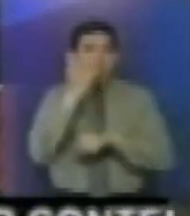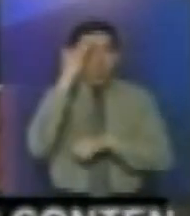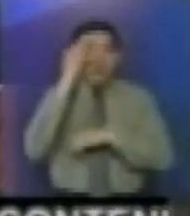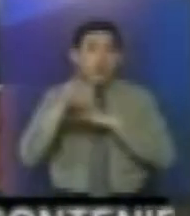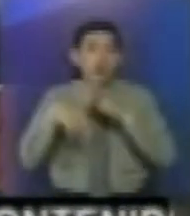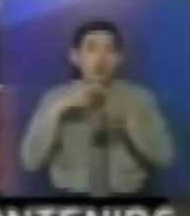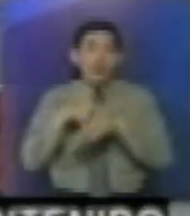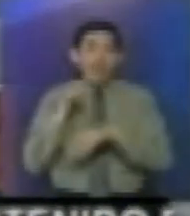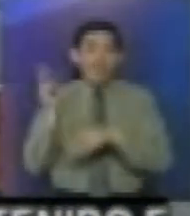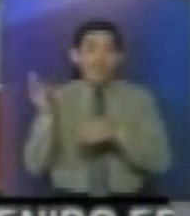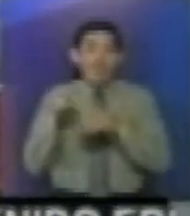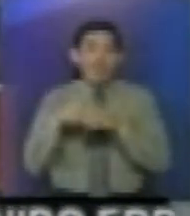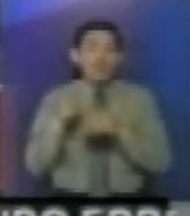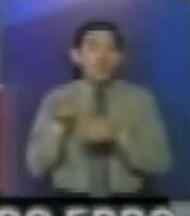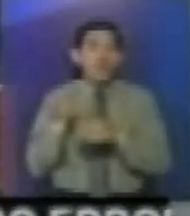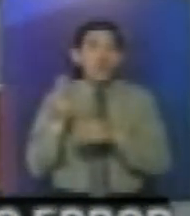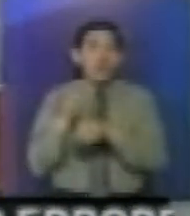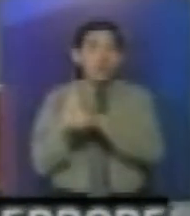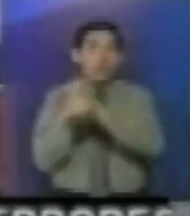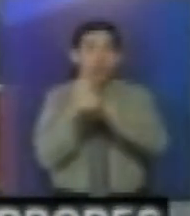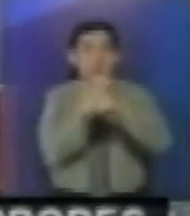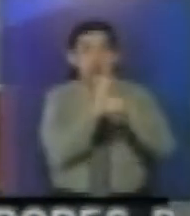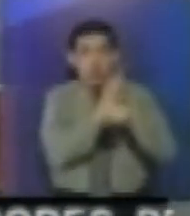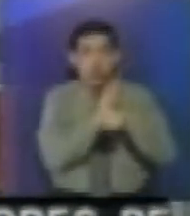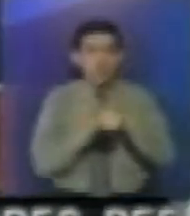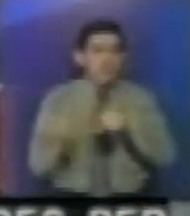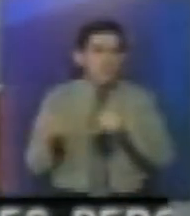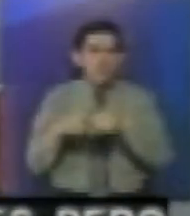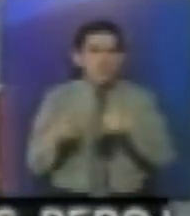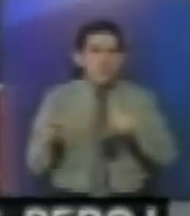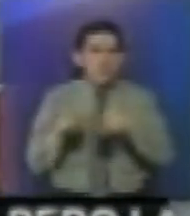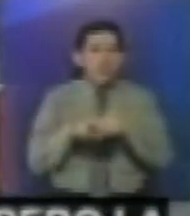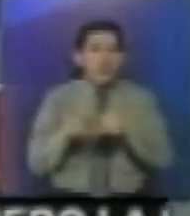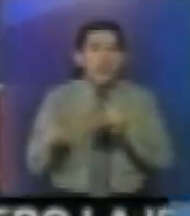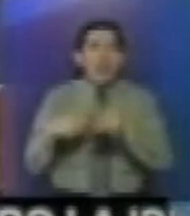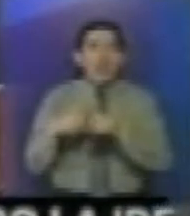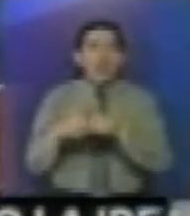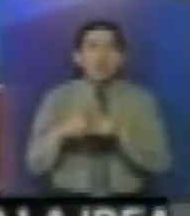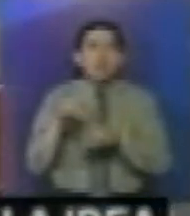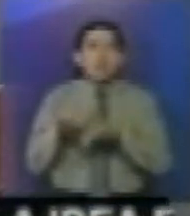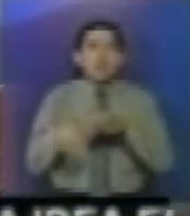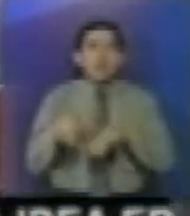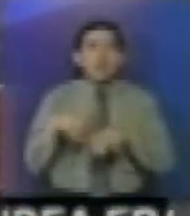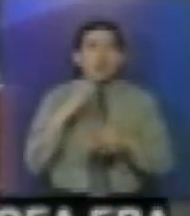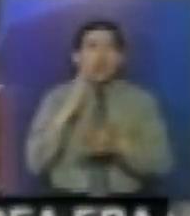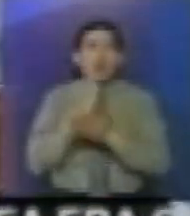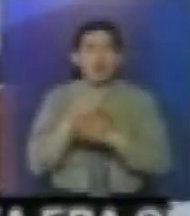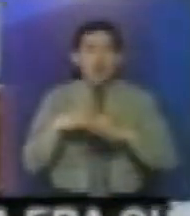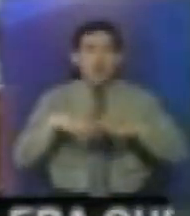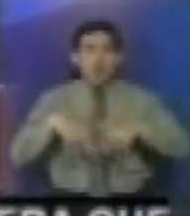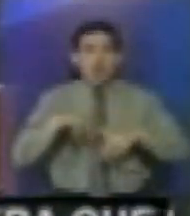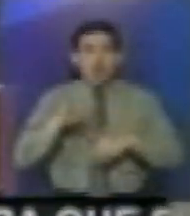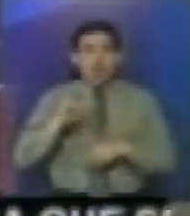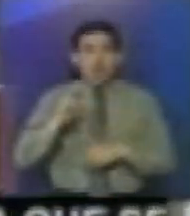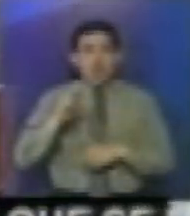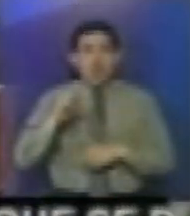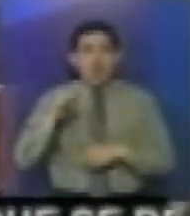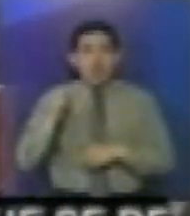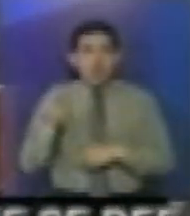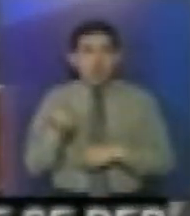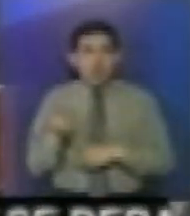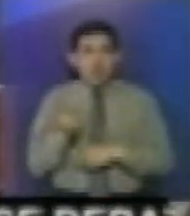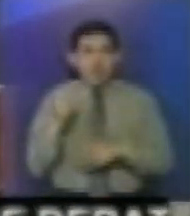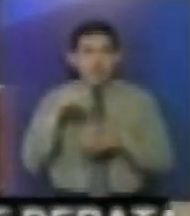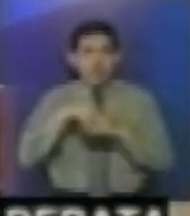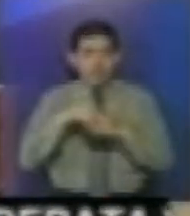la Policía Nacional, el cual fue abordado también por el ex secretario anticorrupción Iván Granda.